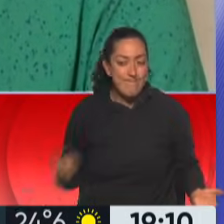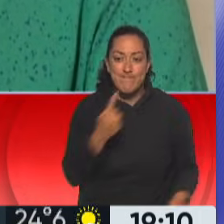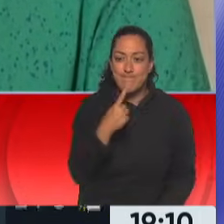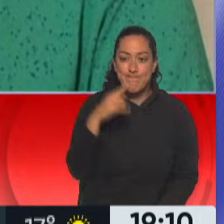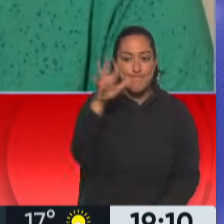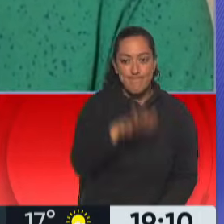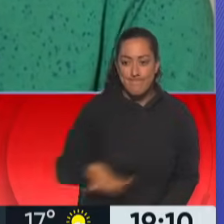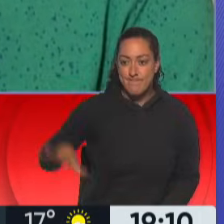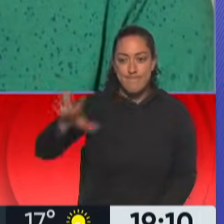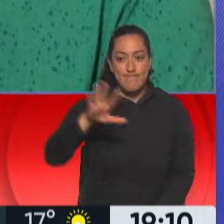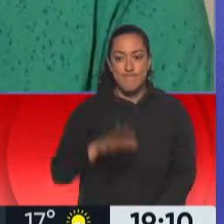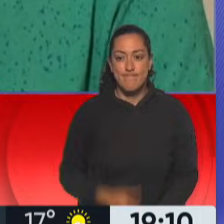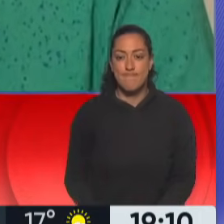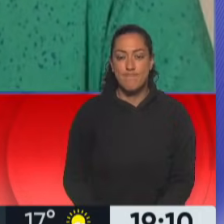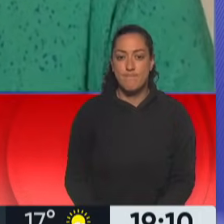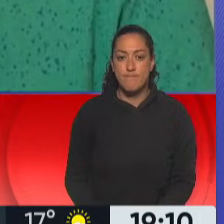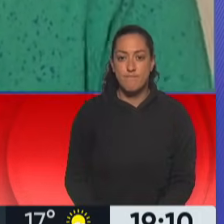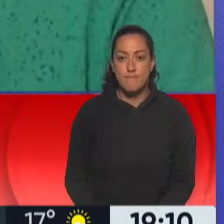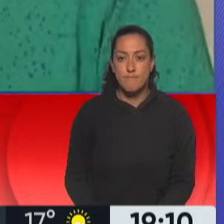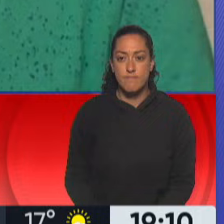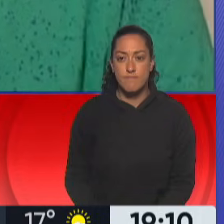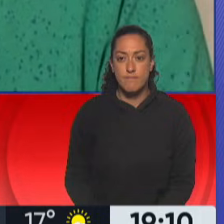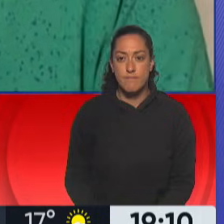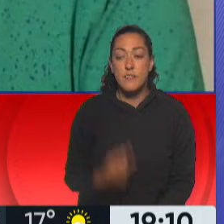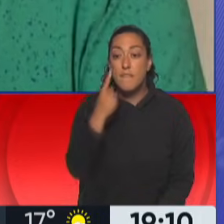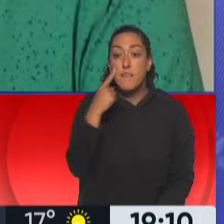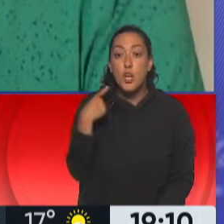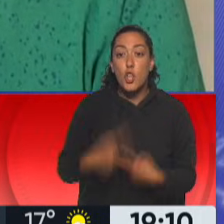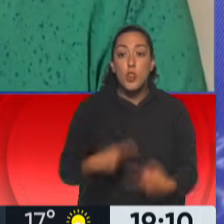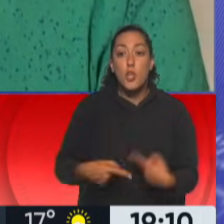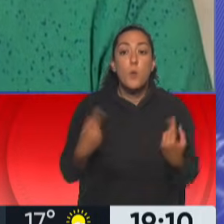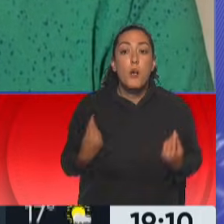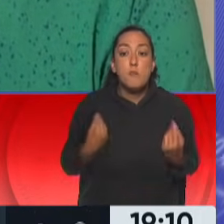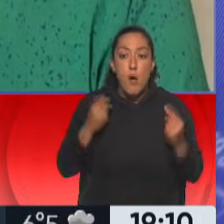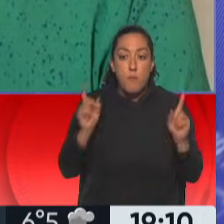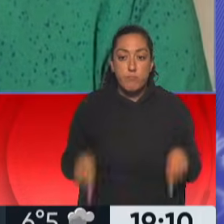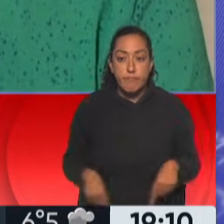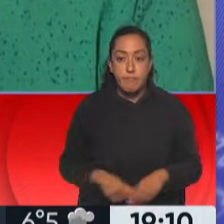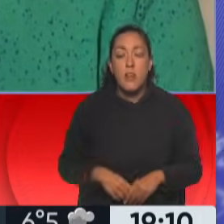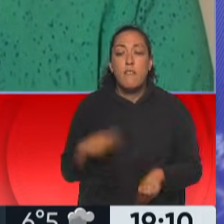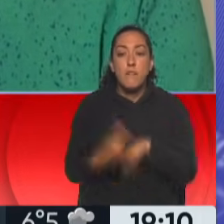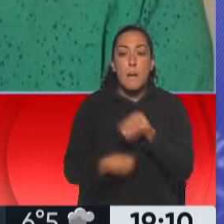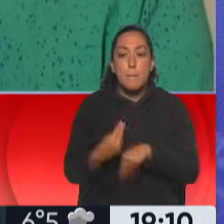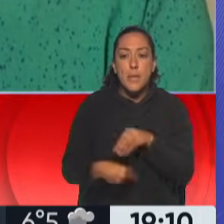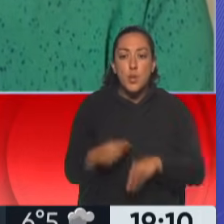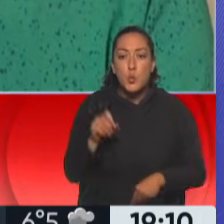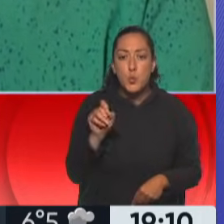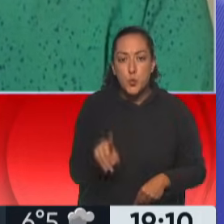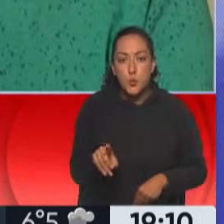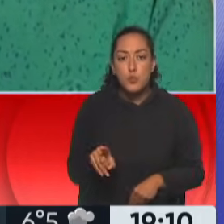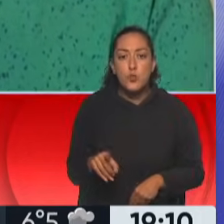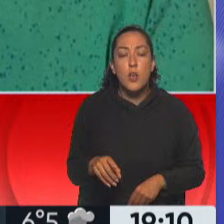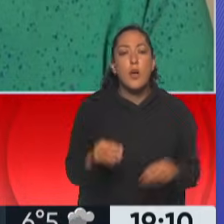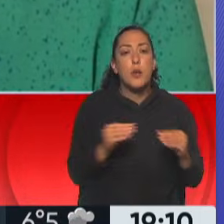Bien. Lidio, no sabemos cuál va a ser su próximo movimiento. Tu familia o vos, ahora te voy a dar alguna información que nos quiere compartir